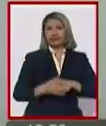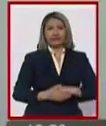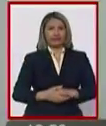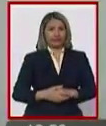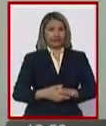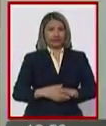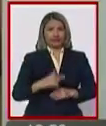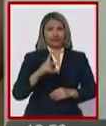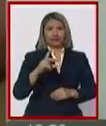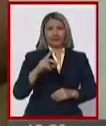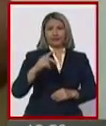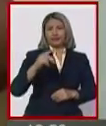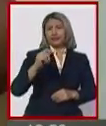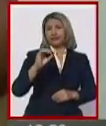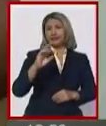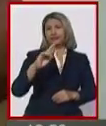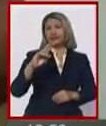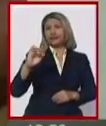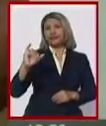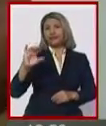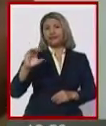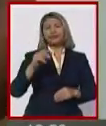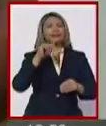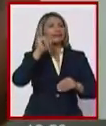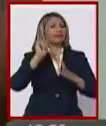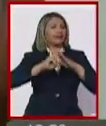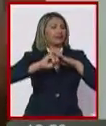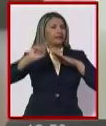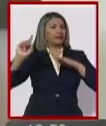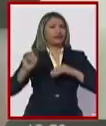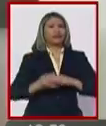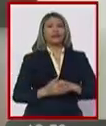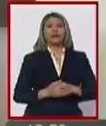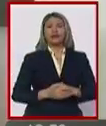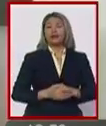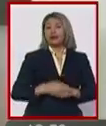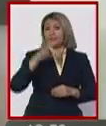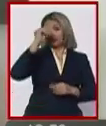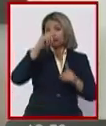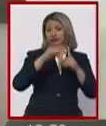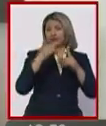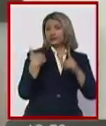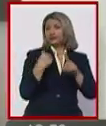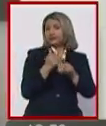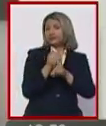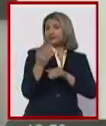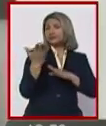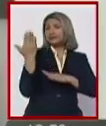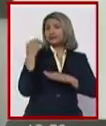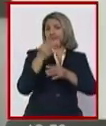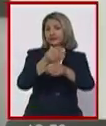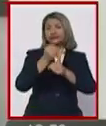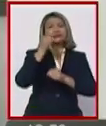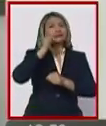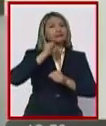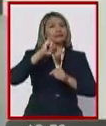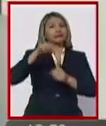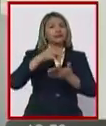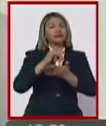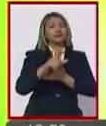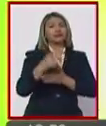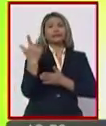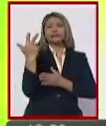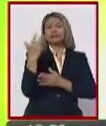Gadiel Torrico Aguilera es uno de los reclusos prófugos que ayer logró escapar de la cárcel de Palmasola. Este reo tiene antecedentes de haber secuestrado a una mujer en julio